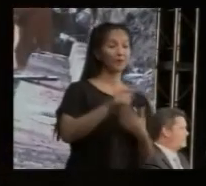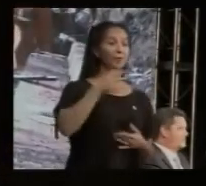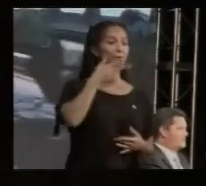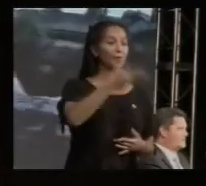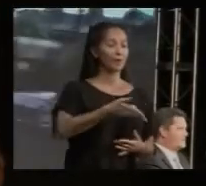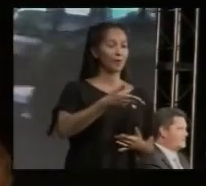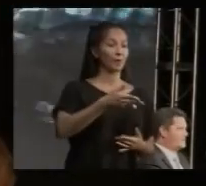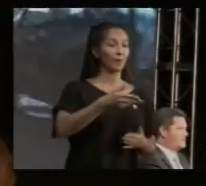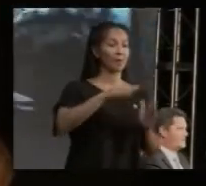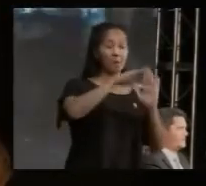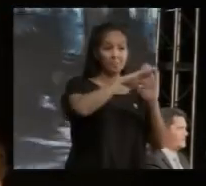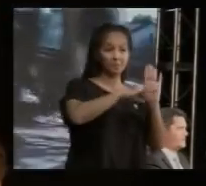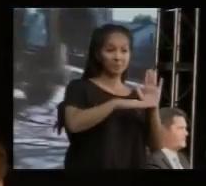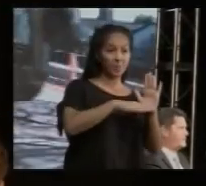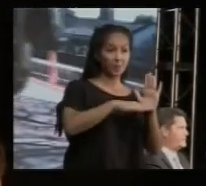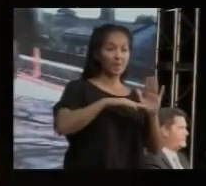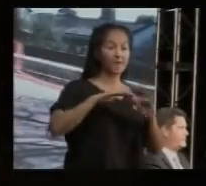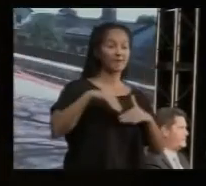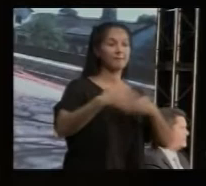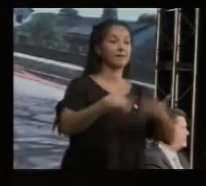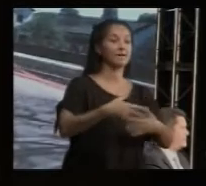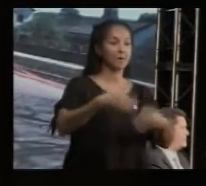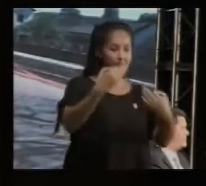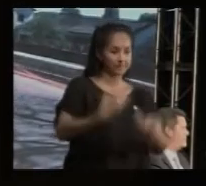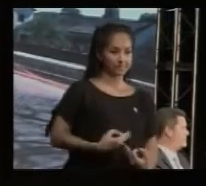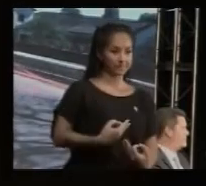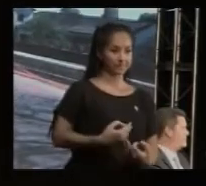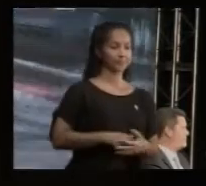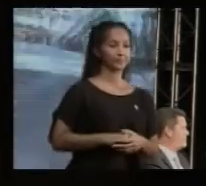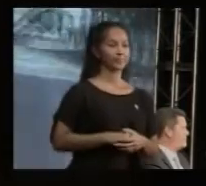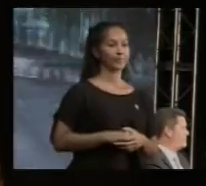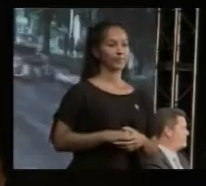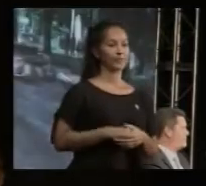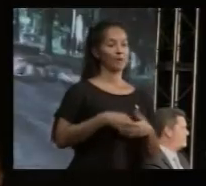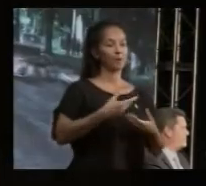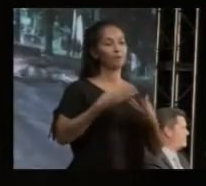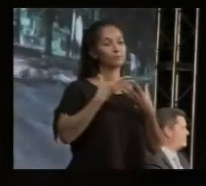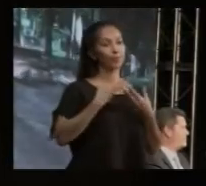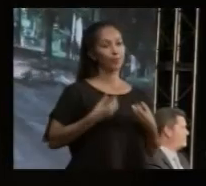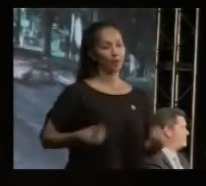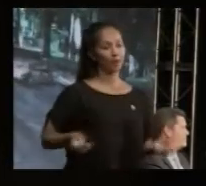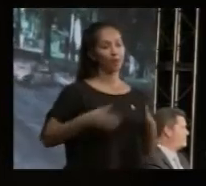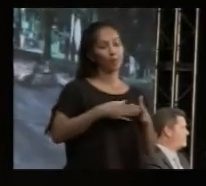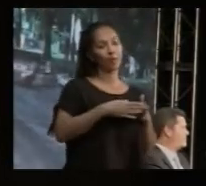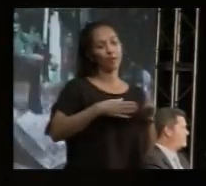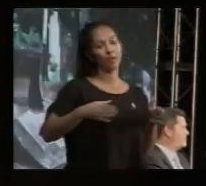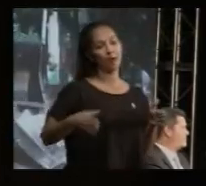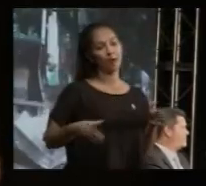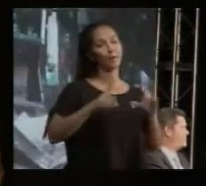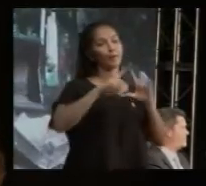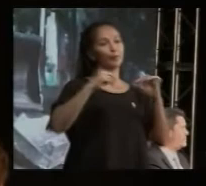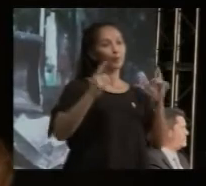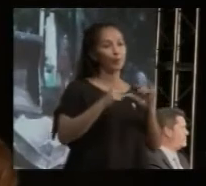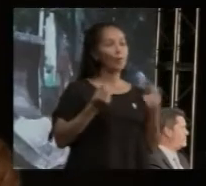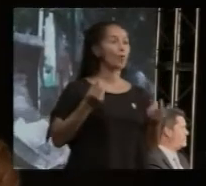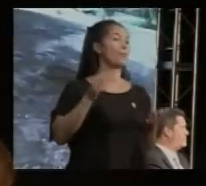informe pormenorizado del accionar municipal, y esto puede resultar largo, un poco aburrido, abundante en cifras, en